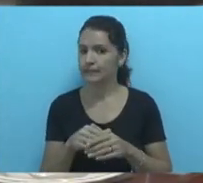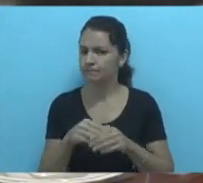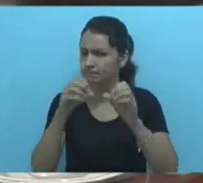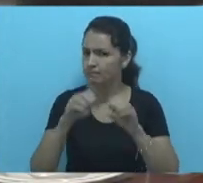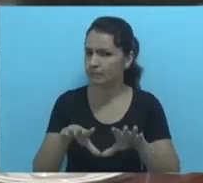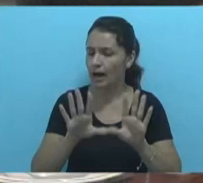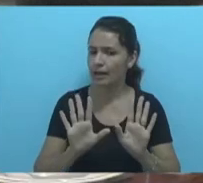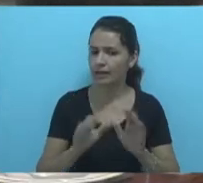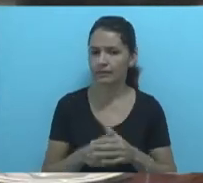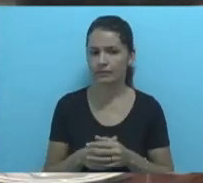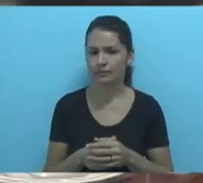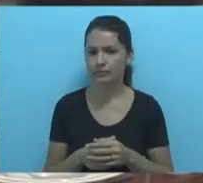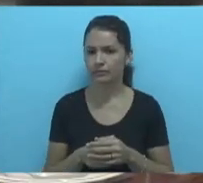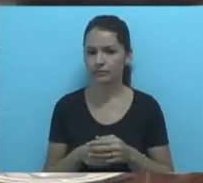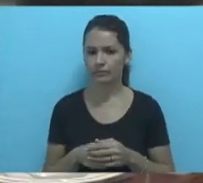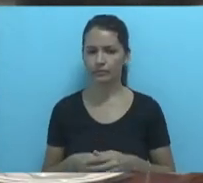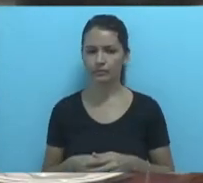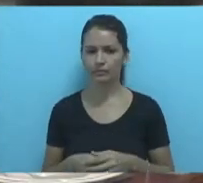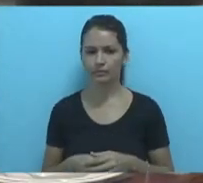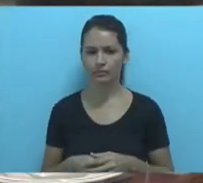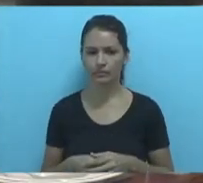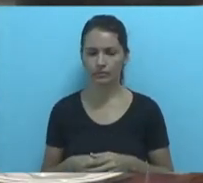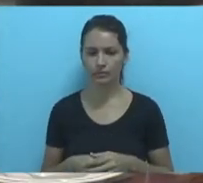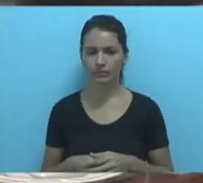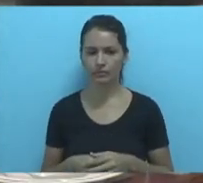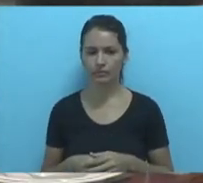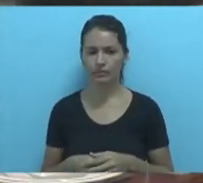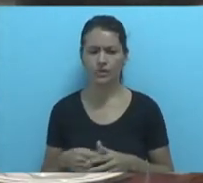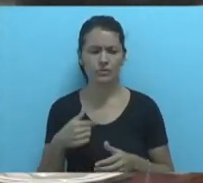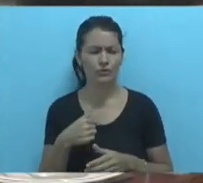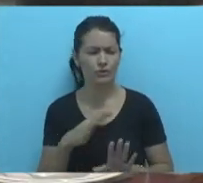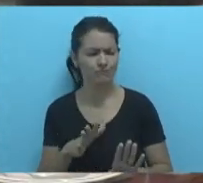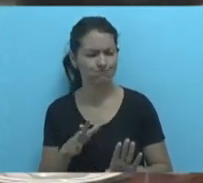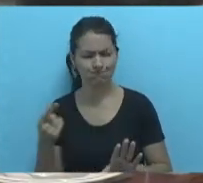la manifestación es para manifestar justamente el repudio